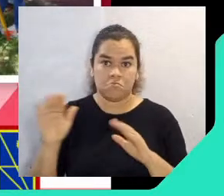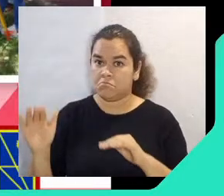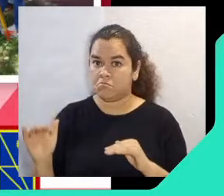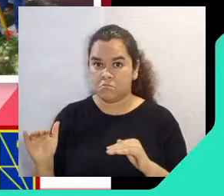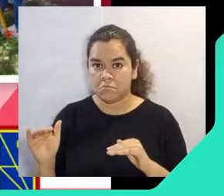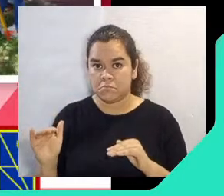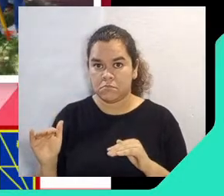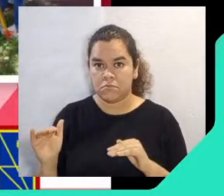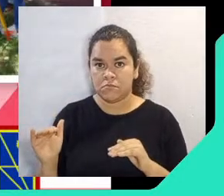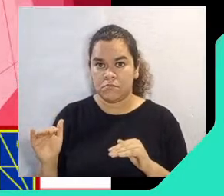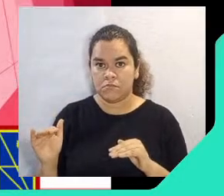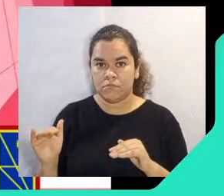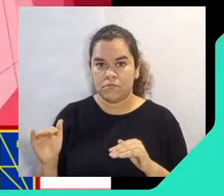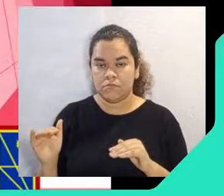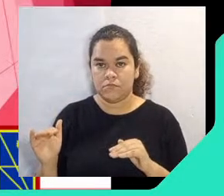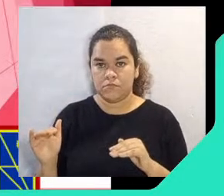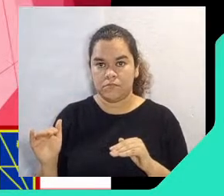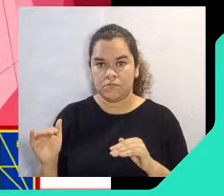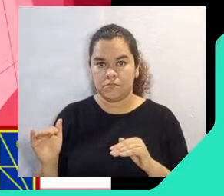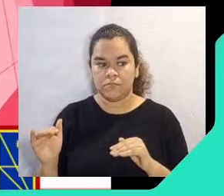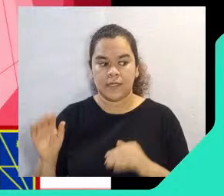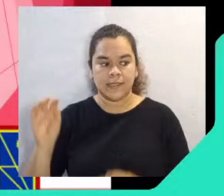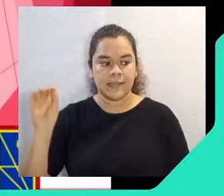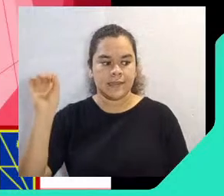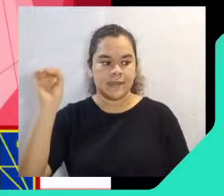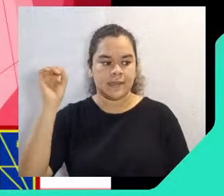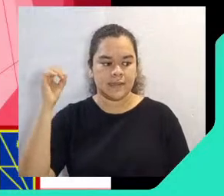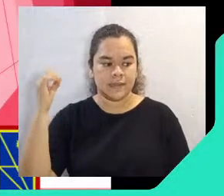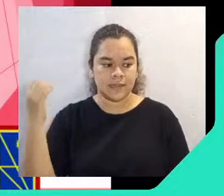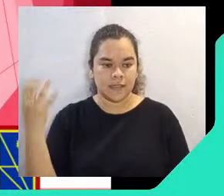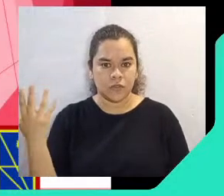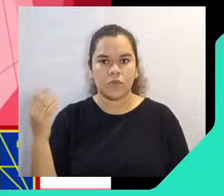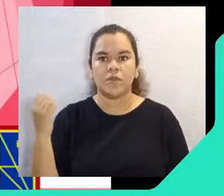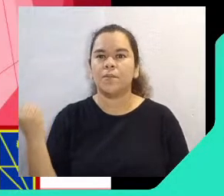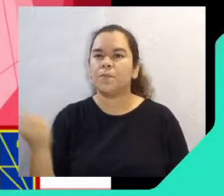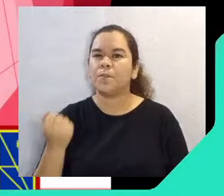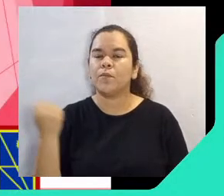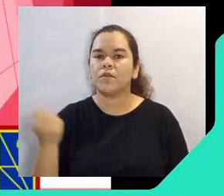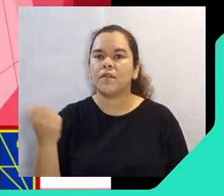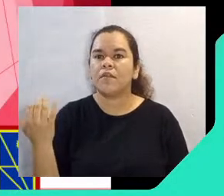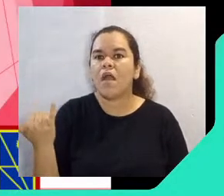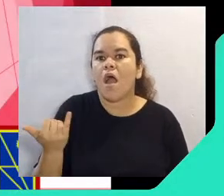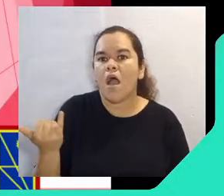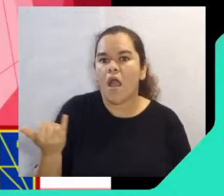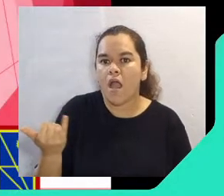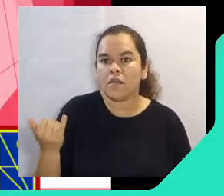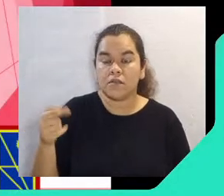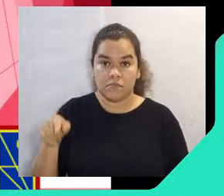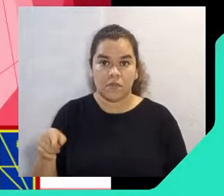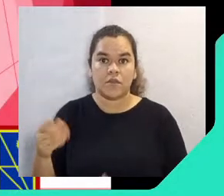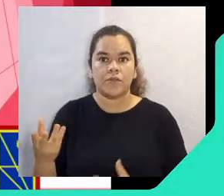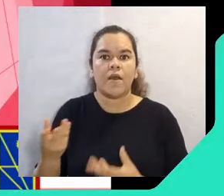tiene unas herramientas tecnológicas muy importantes que nos va a permitir recabar esa información